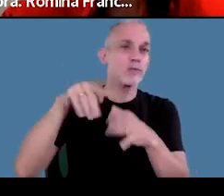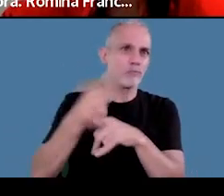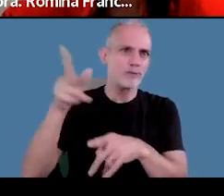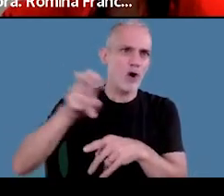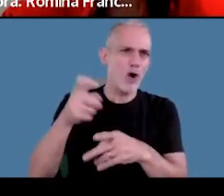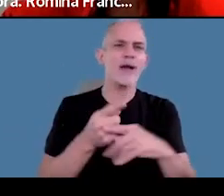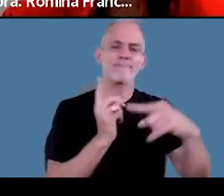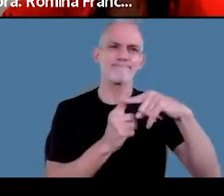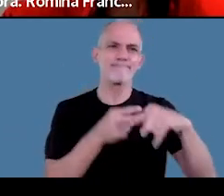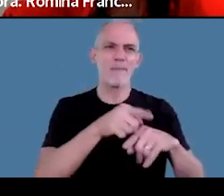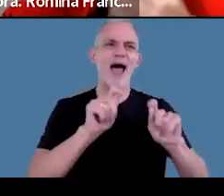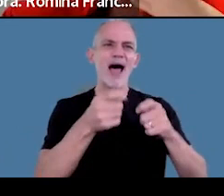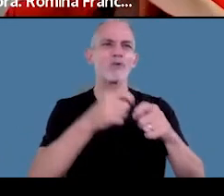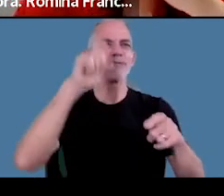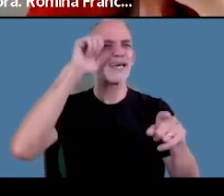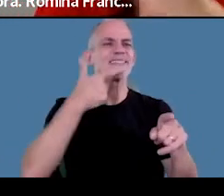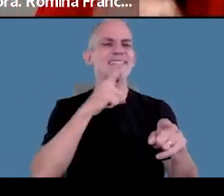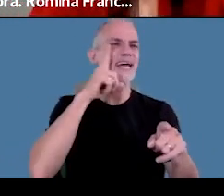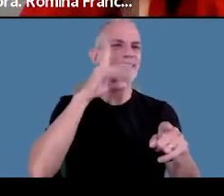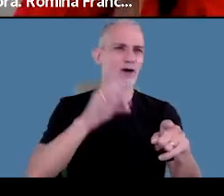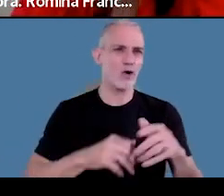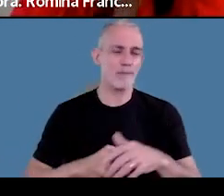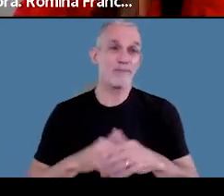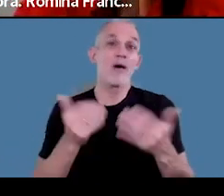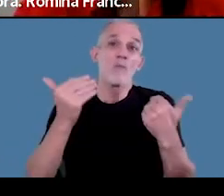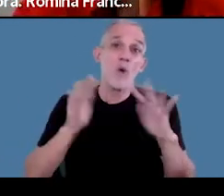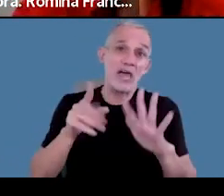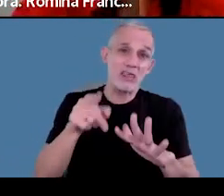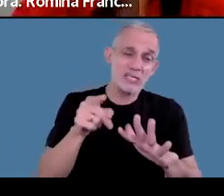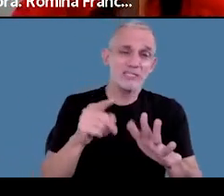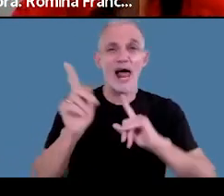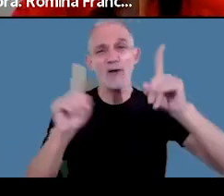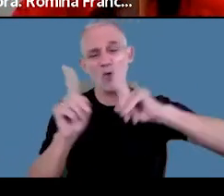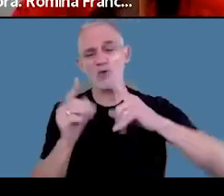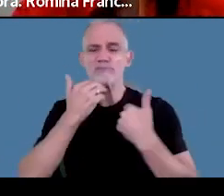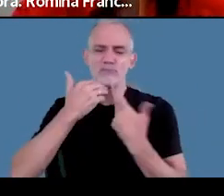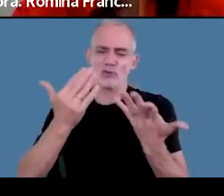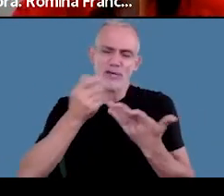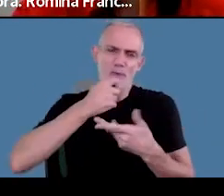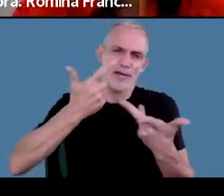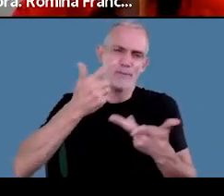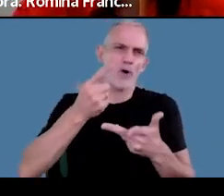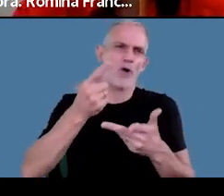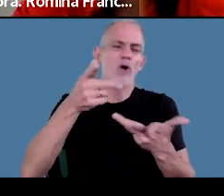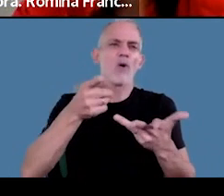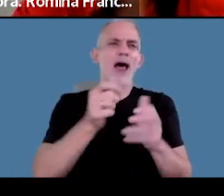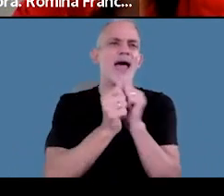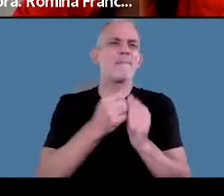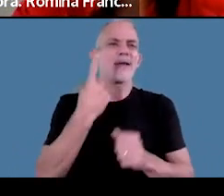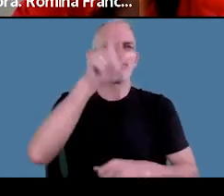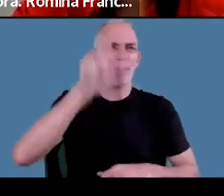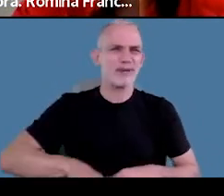computable para el ajuste estático. Puede llegar a ser que algún, no sé, supongamos una explotación